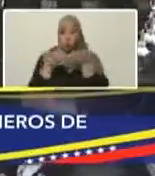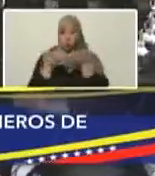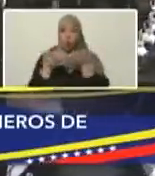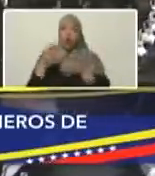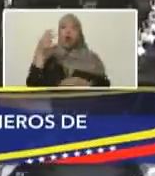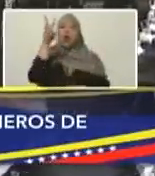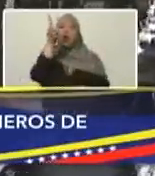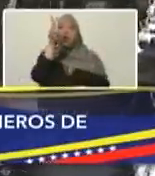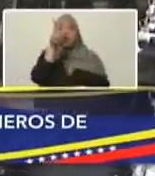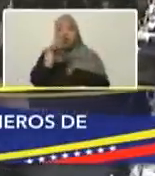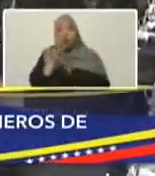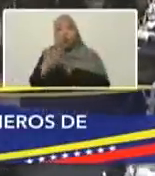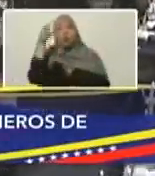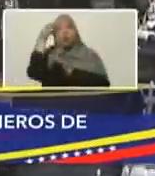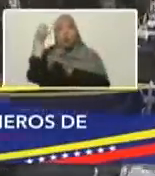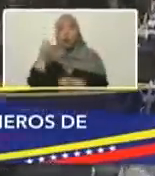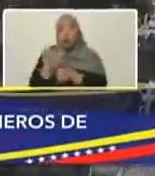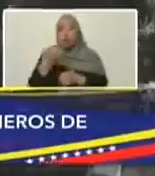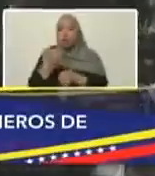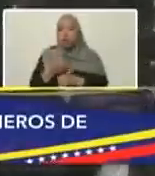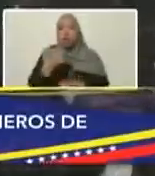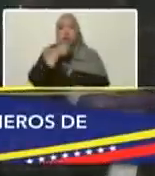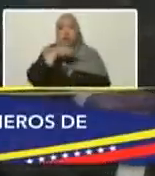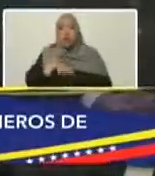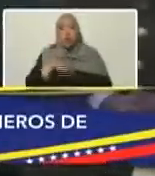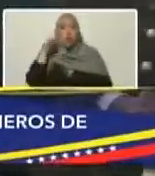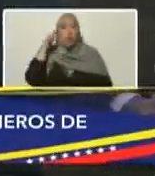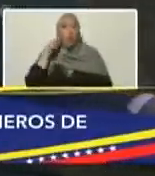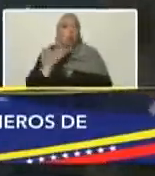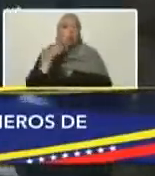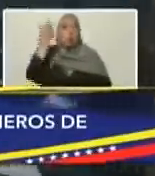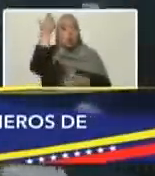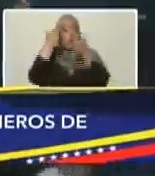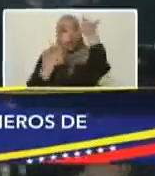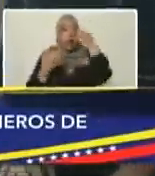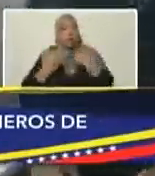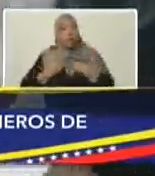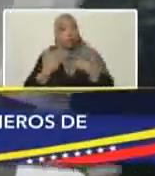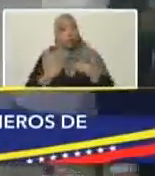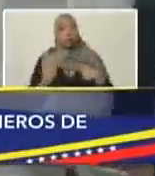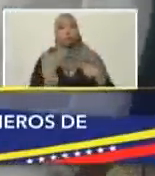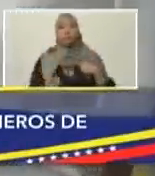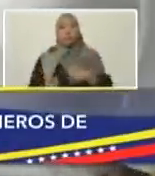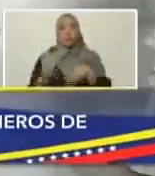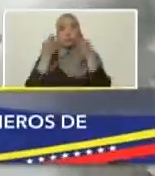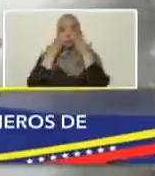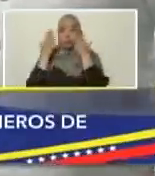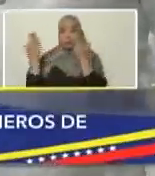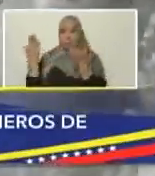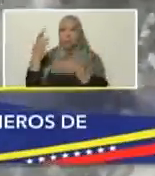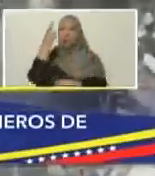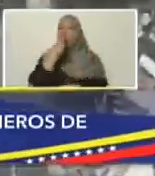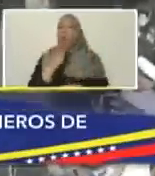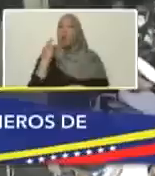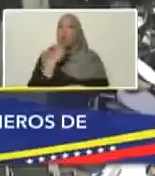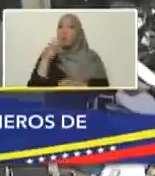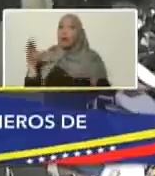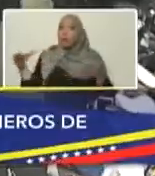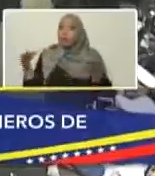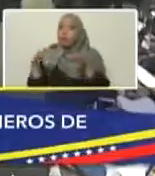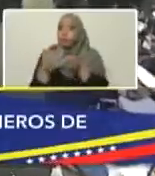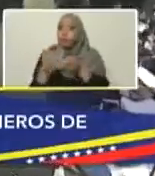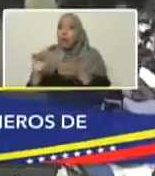todos los días el legado del padre de la patria, Simón Bolívar, del comandante Hugo Chávez. A los oficiales superiores y subalternos que ocuparon los primeros lugares de